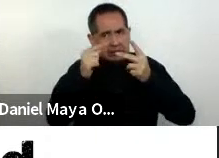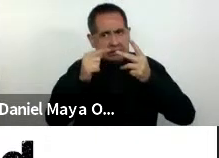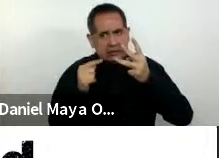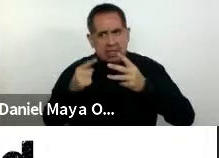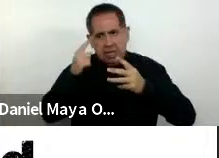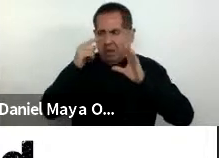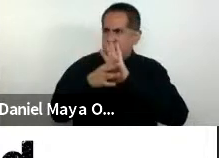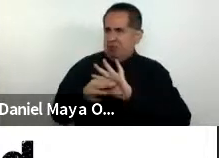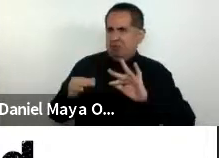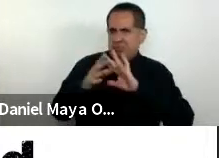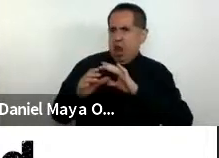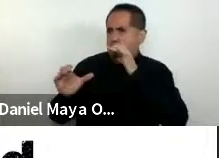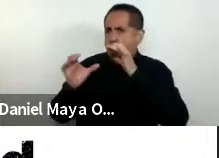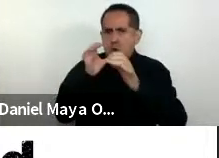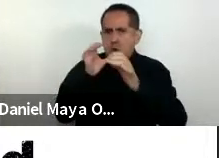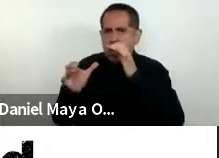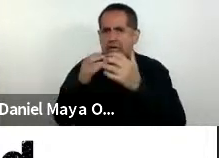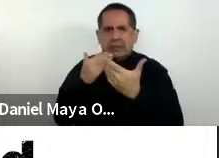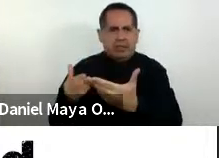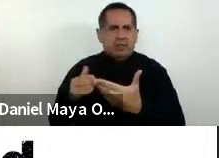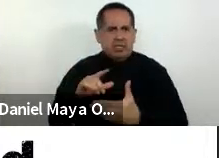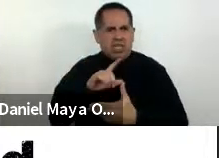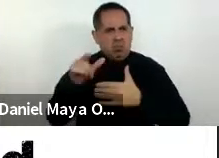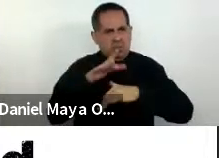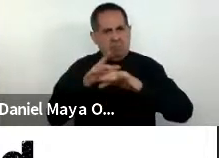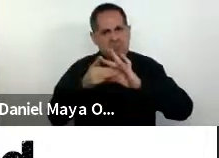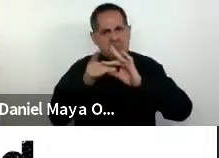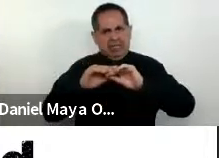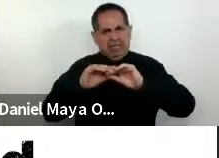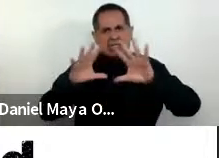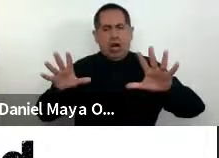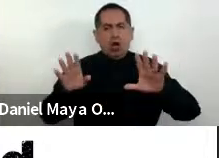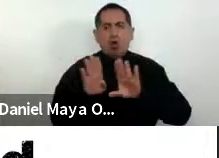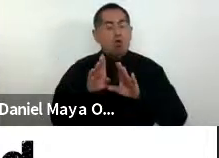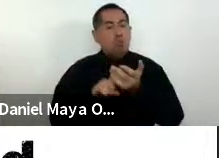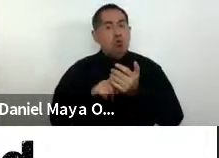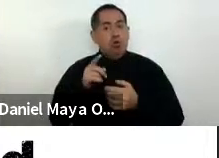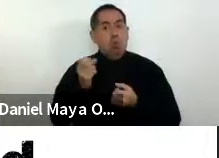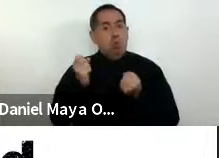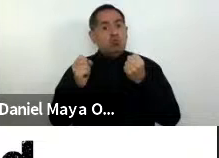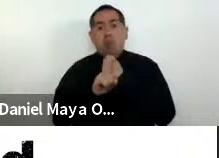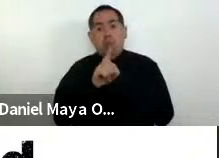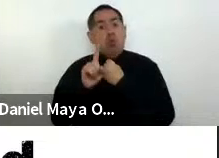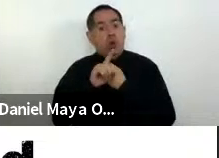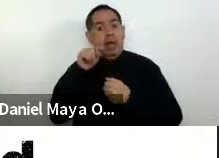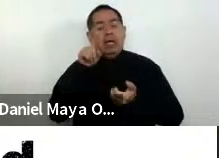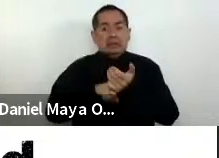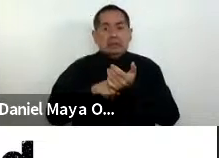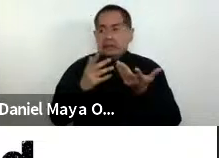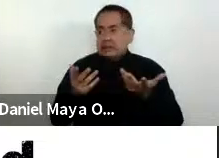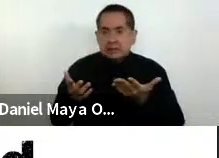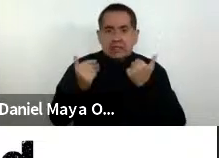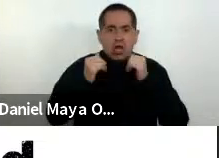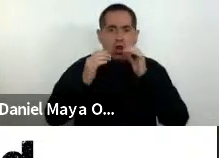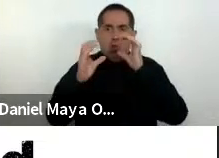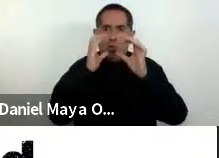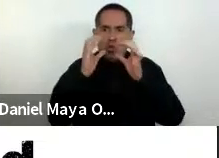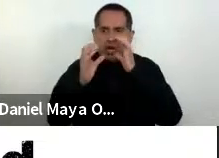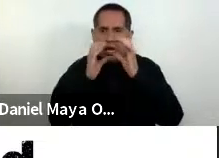una debida comunicación. Ahorita lo vamos a ver con posterioridad, cómo muchos de los problemas que tenemos es la